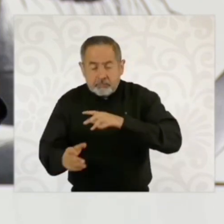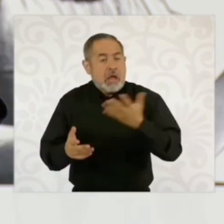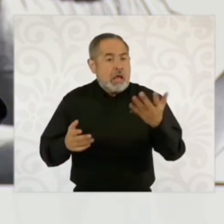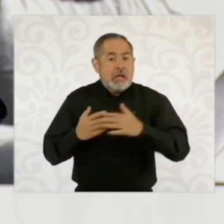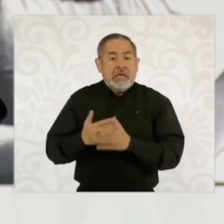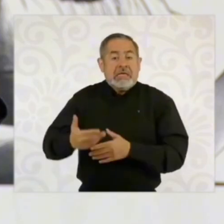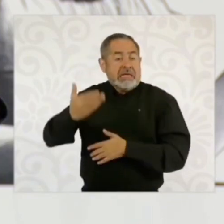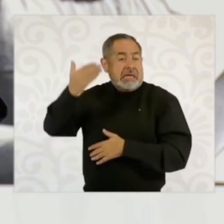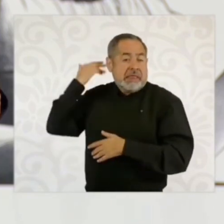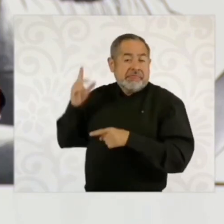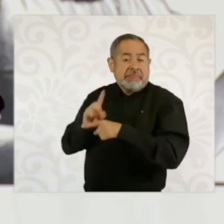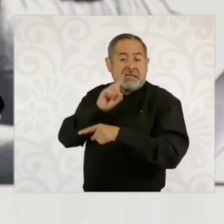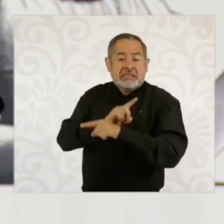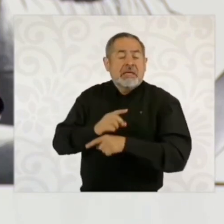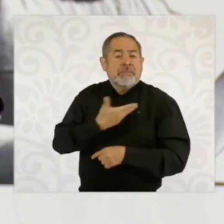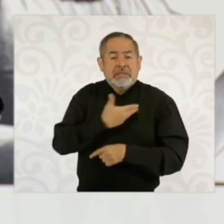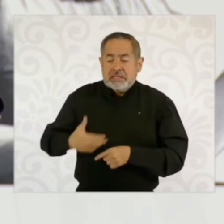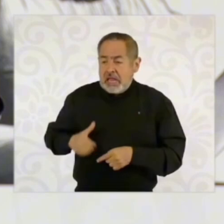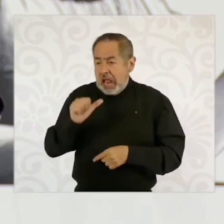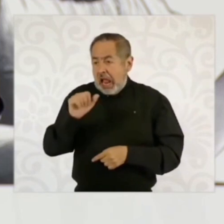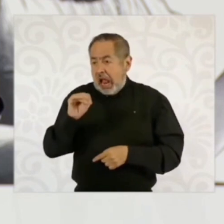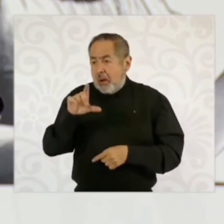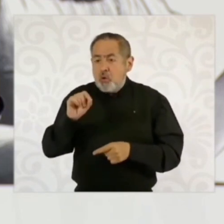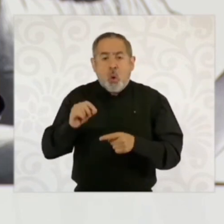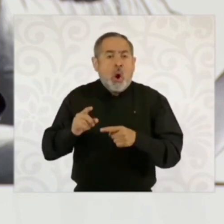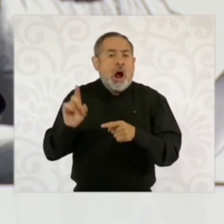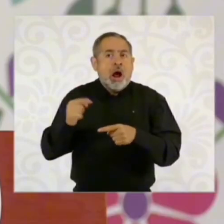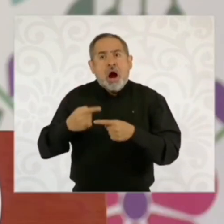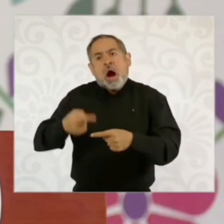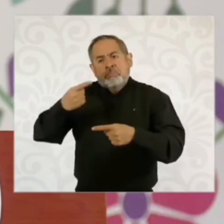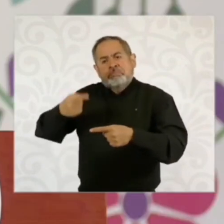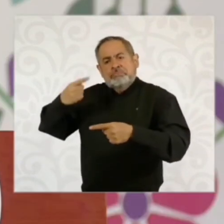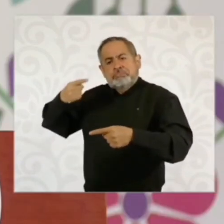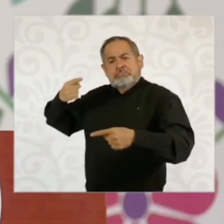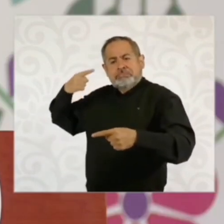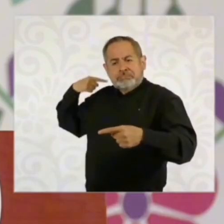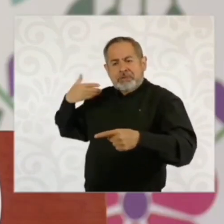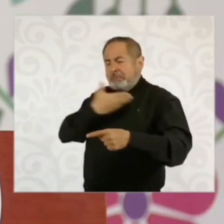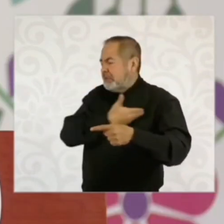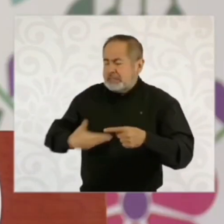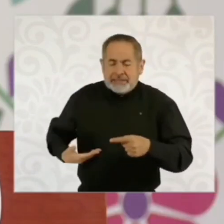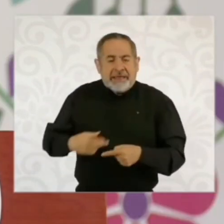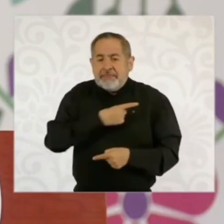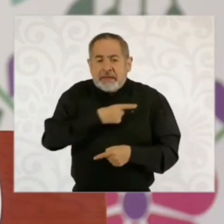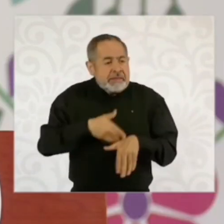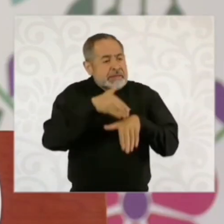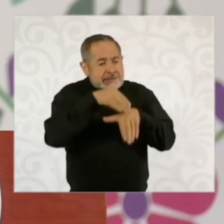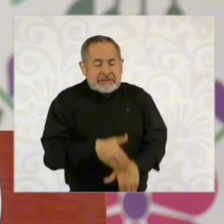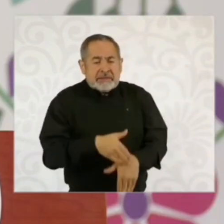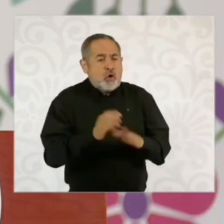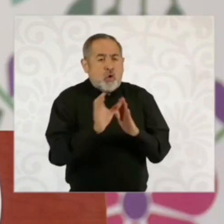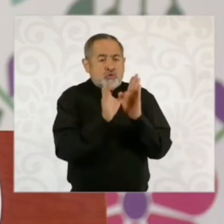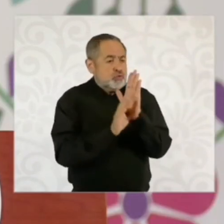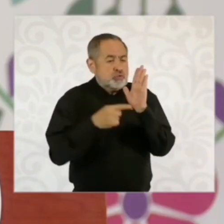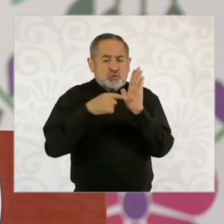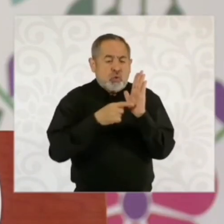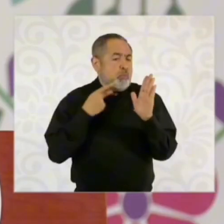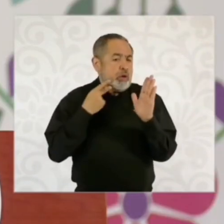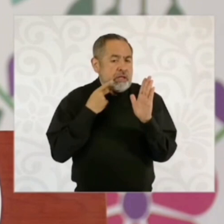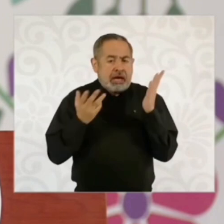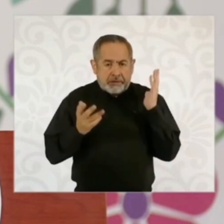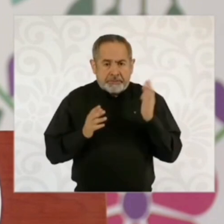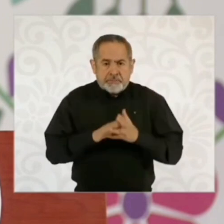gobierno siempre ha reconocido primero que nada a los dos estados, tanto a Israel como a Palestina, y en todo momento